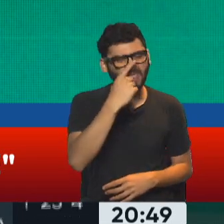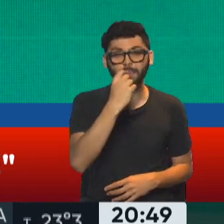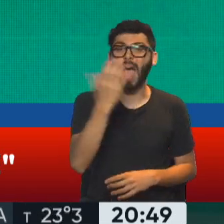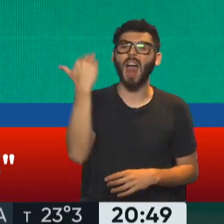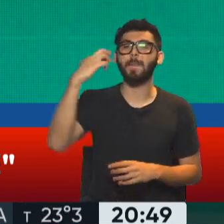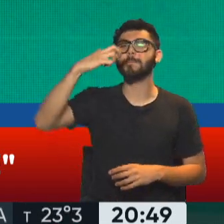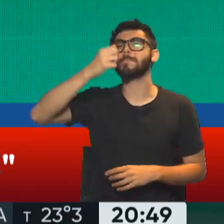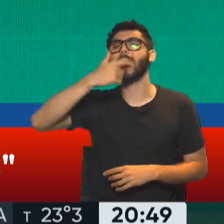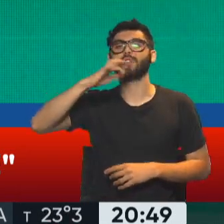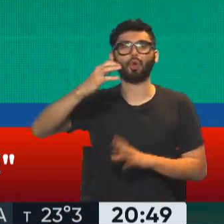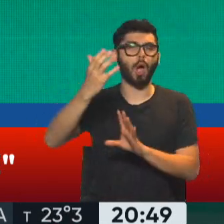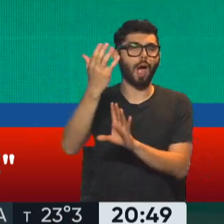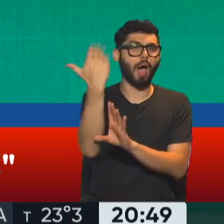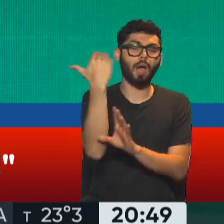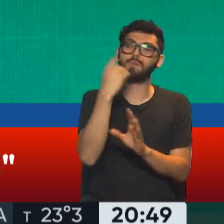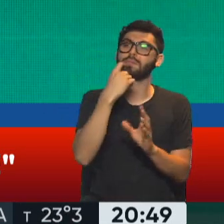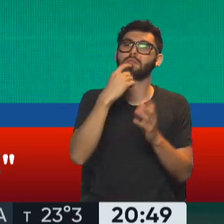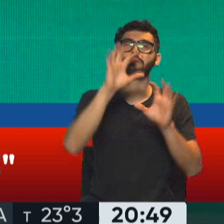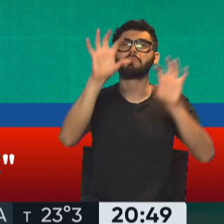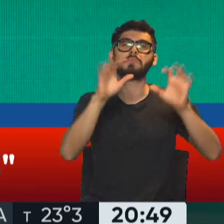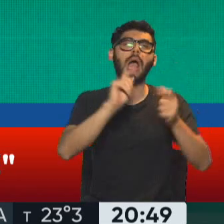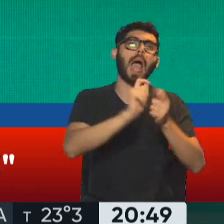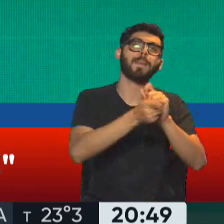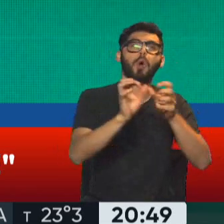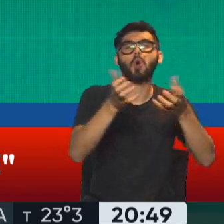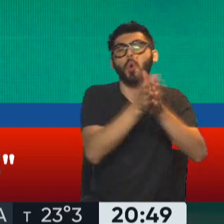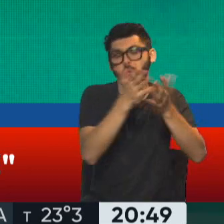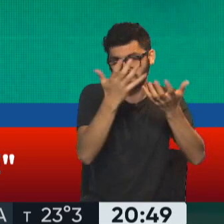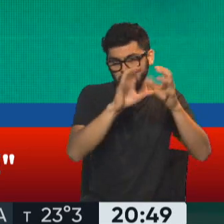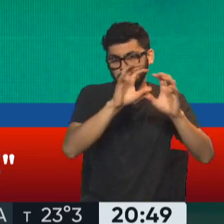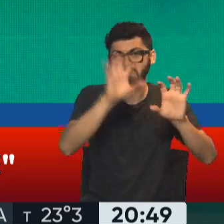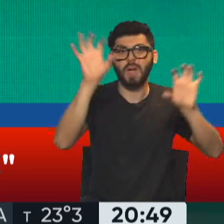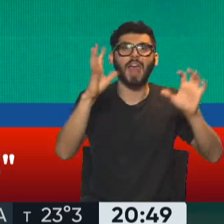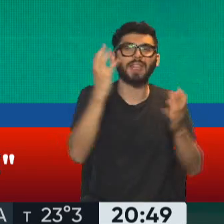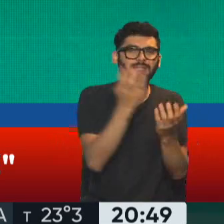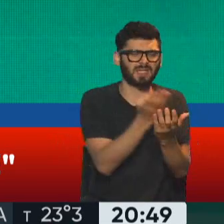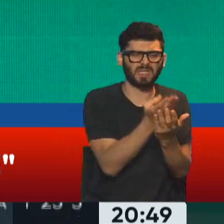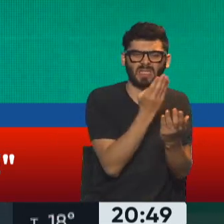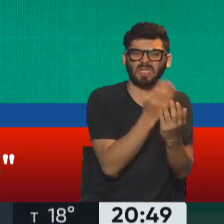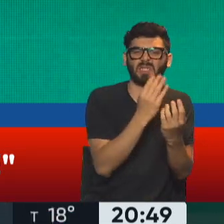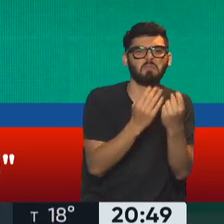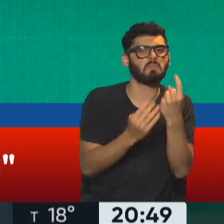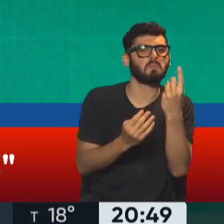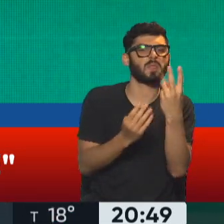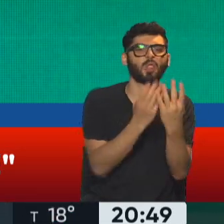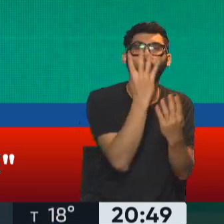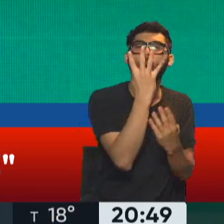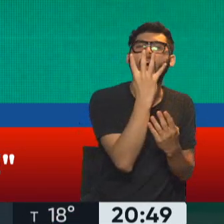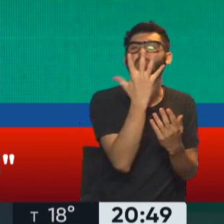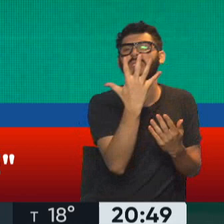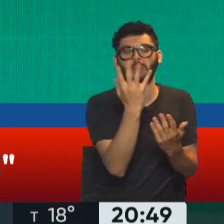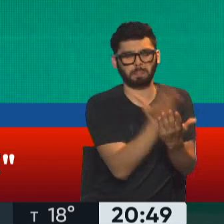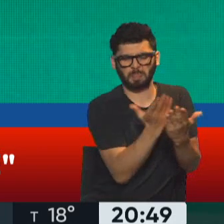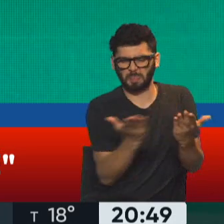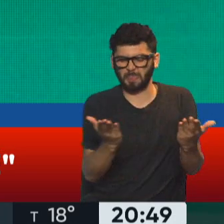en las diferentes provincias Cambiemos o como se llama en cada provincia tenía 4 o 5 listas y era mostrado casi como una debilidad y por el